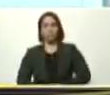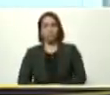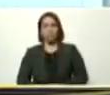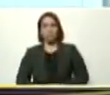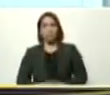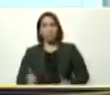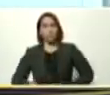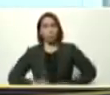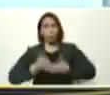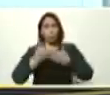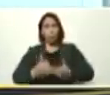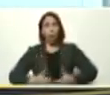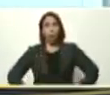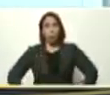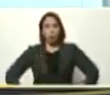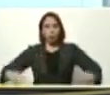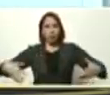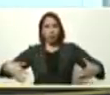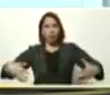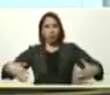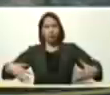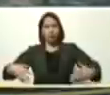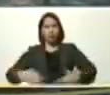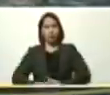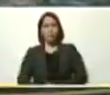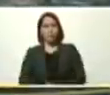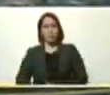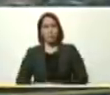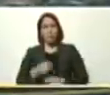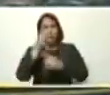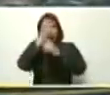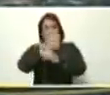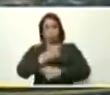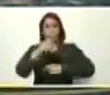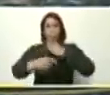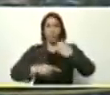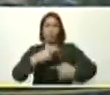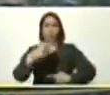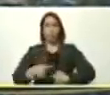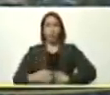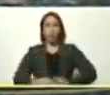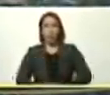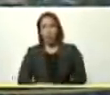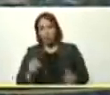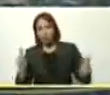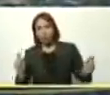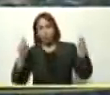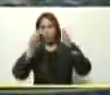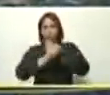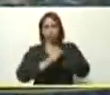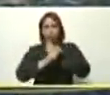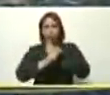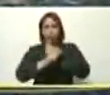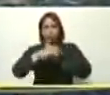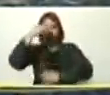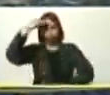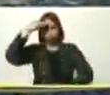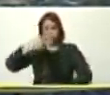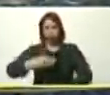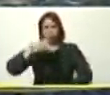el capitalismo. Freddy se graduó después y se convirtió en un oficial